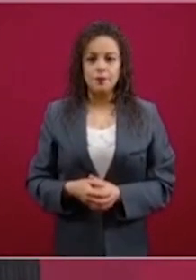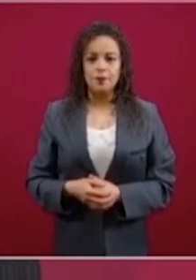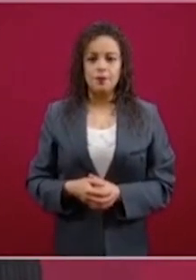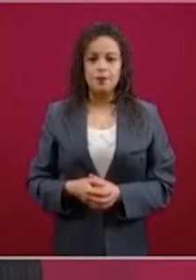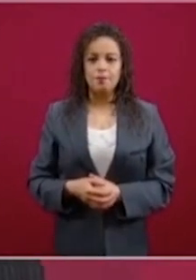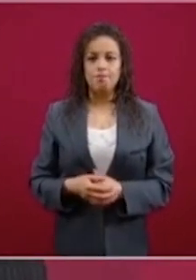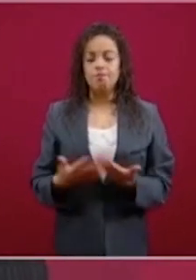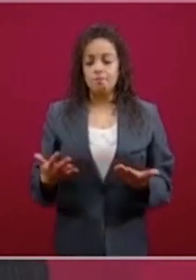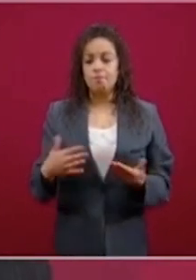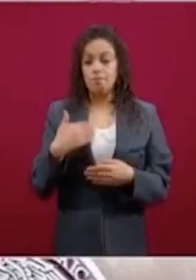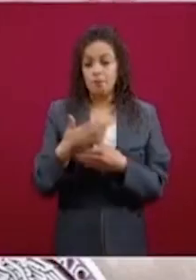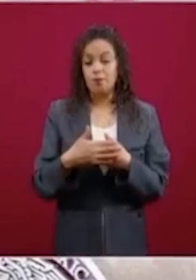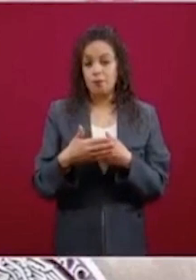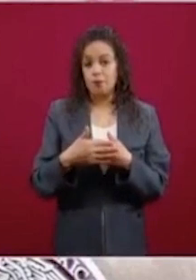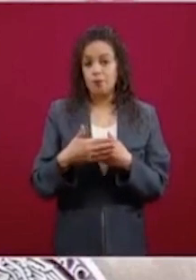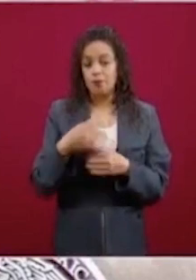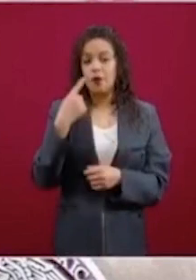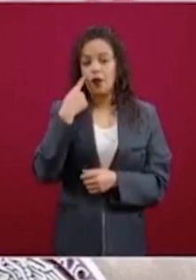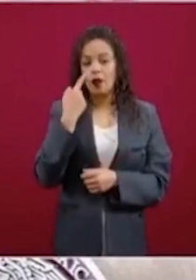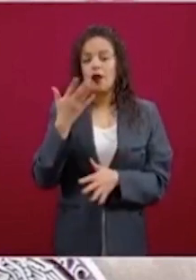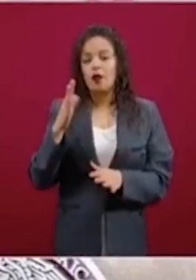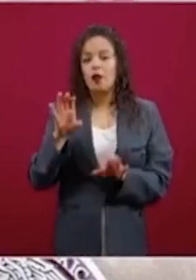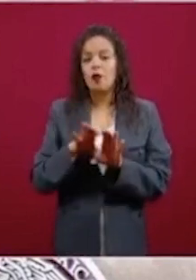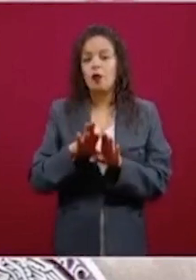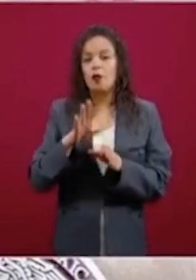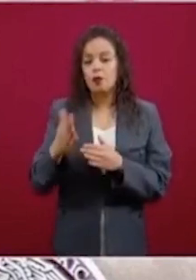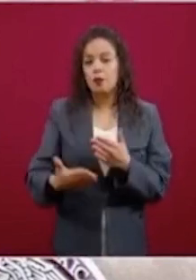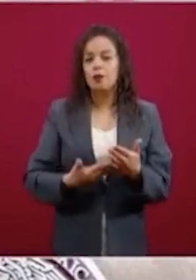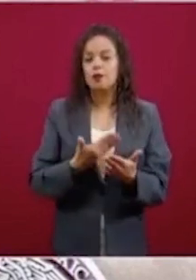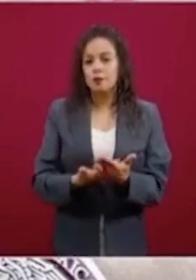proponer un cambio